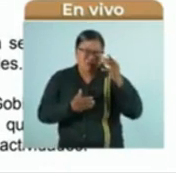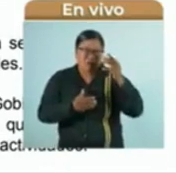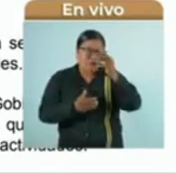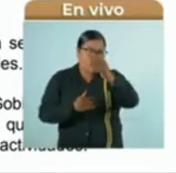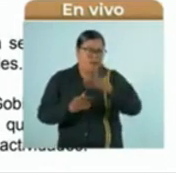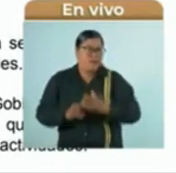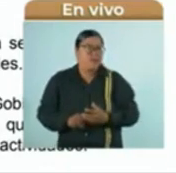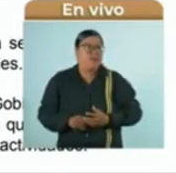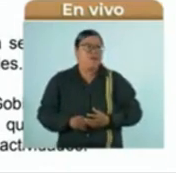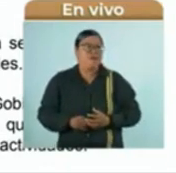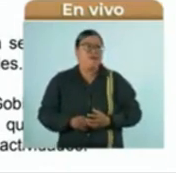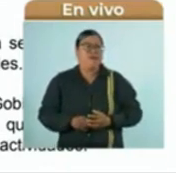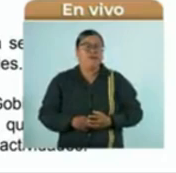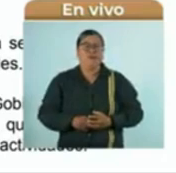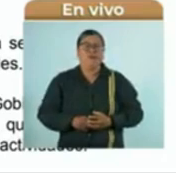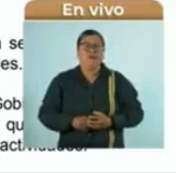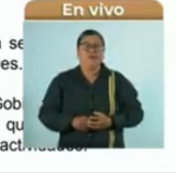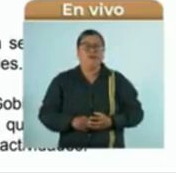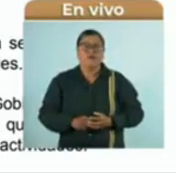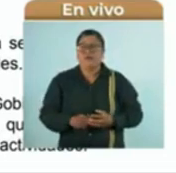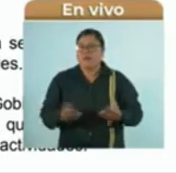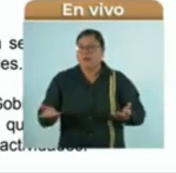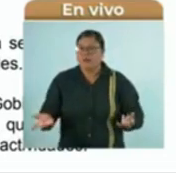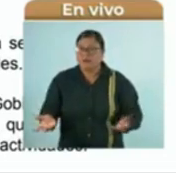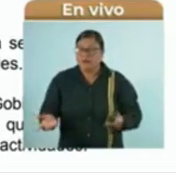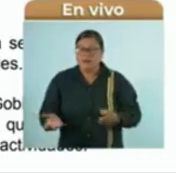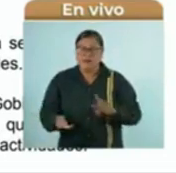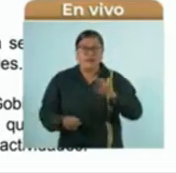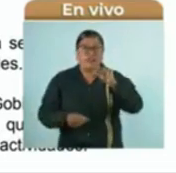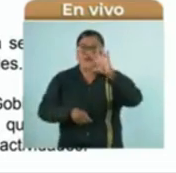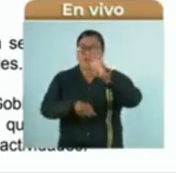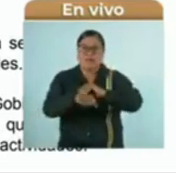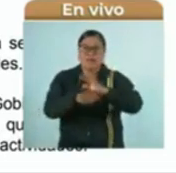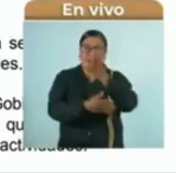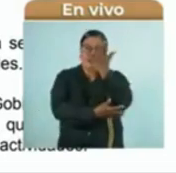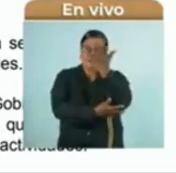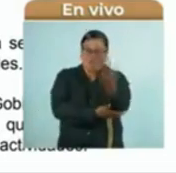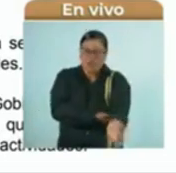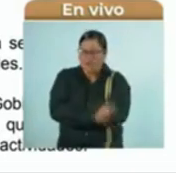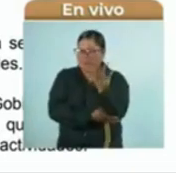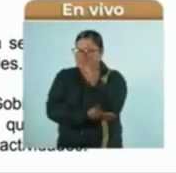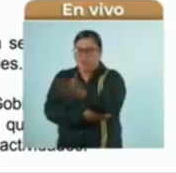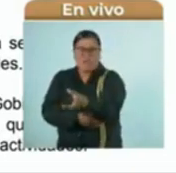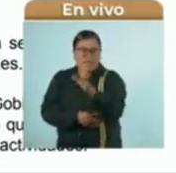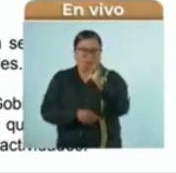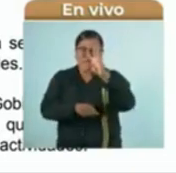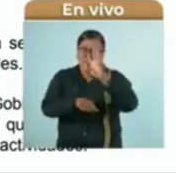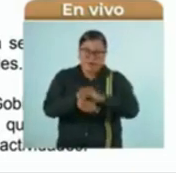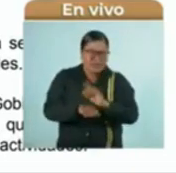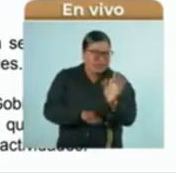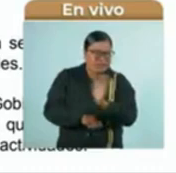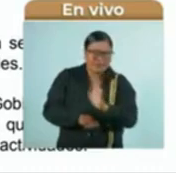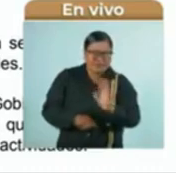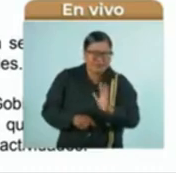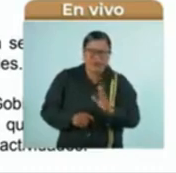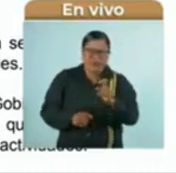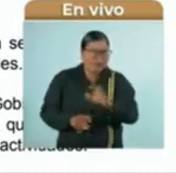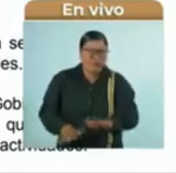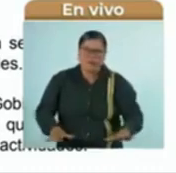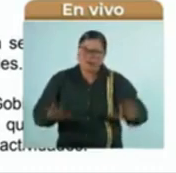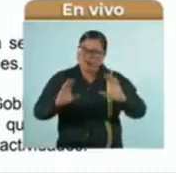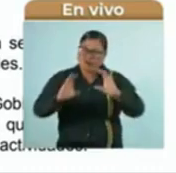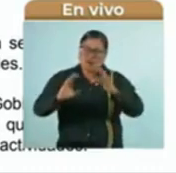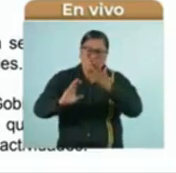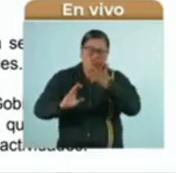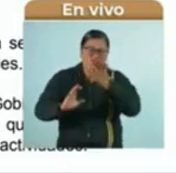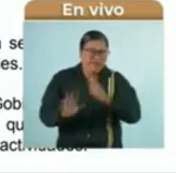futuro. Es decir, no se va a permitir la tala, no se va a permitir el desmonte de la selva, se van a conservar y